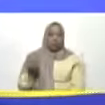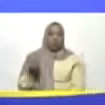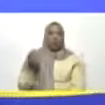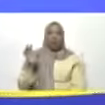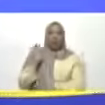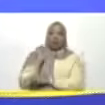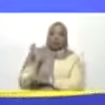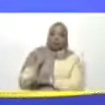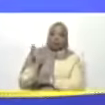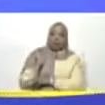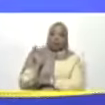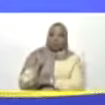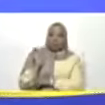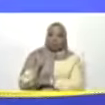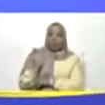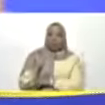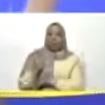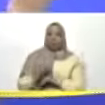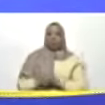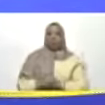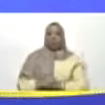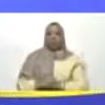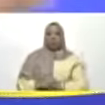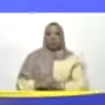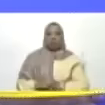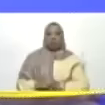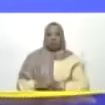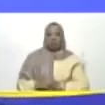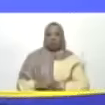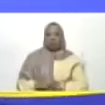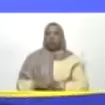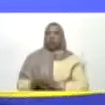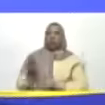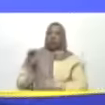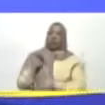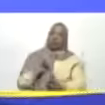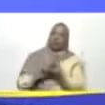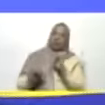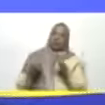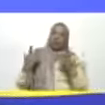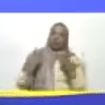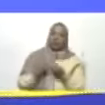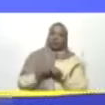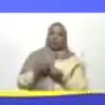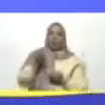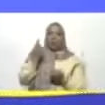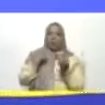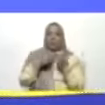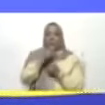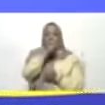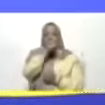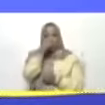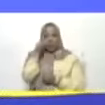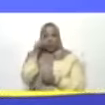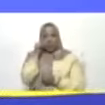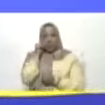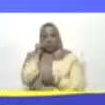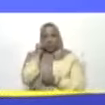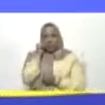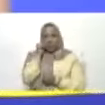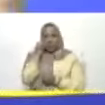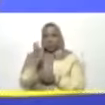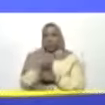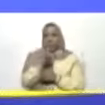charlas de con el frente preventivo de no a las drogas no a los cigarrillos Cómo